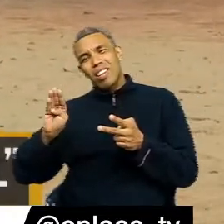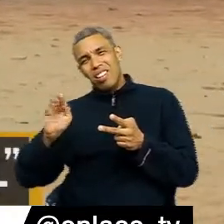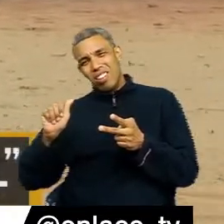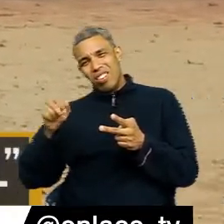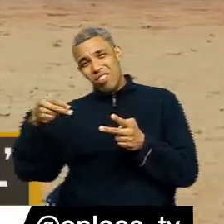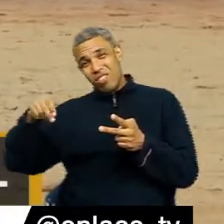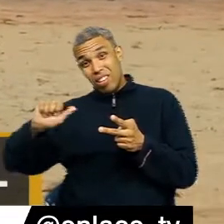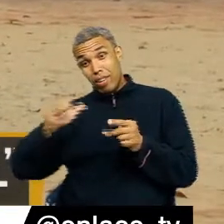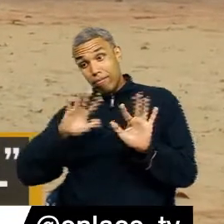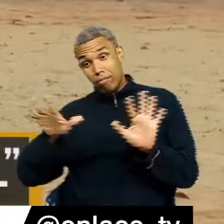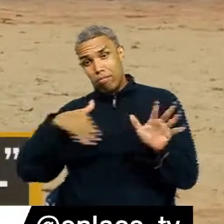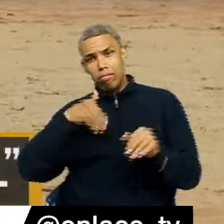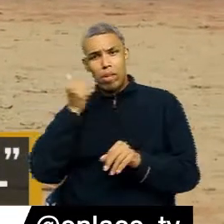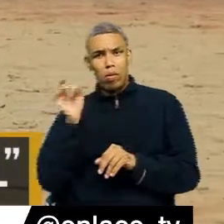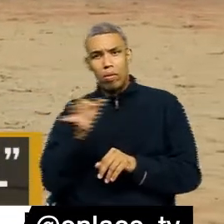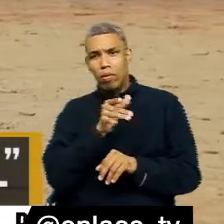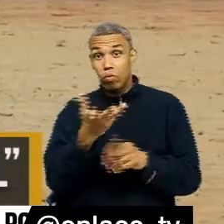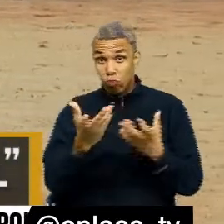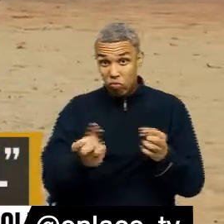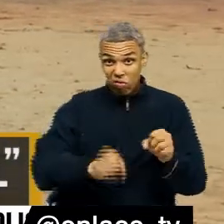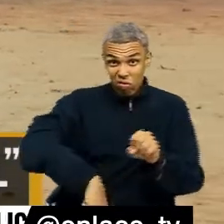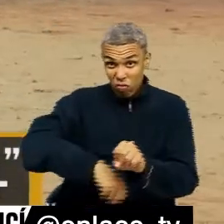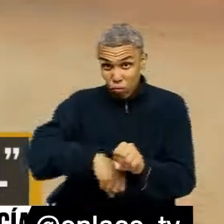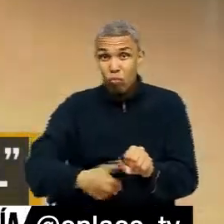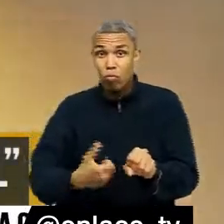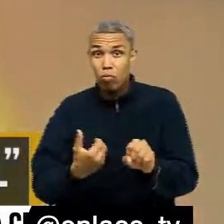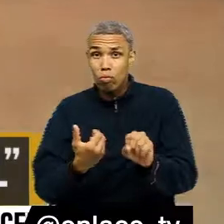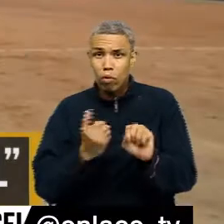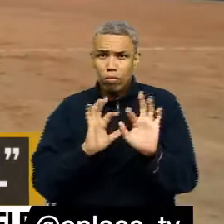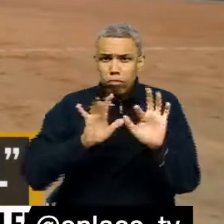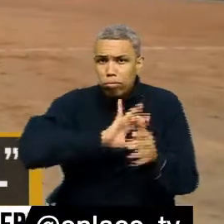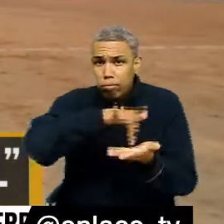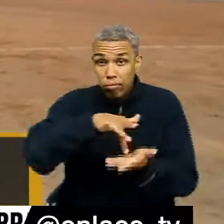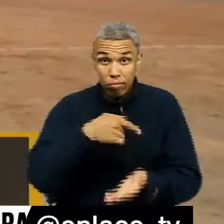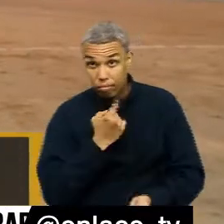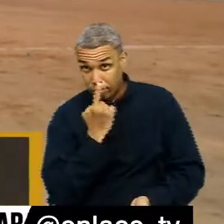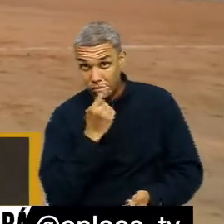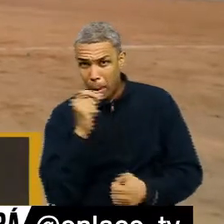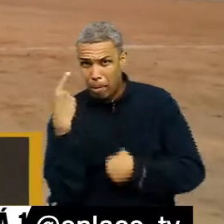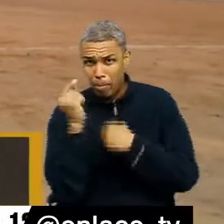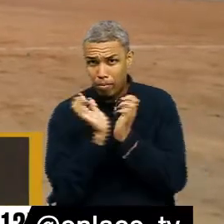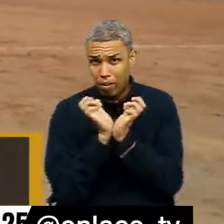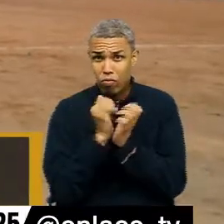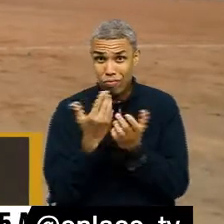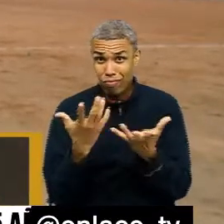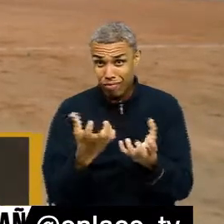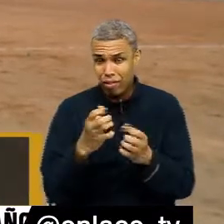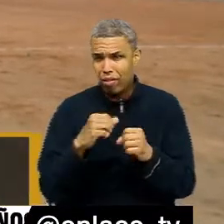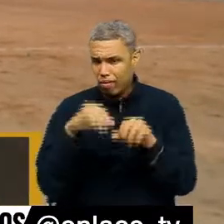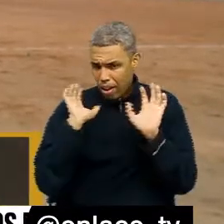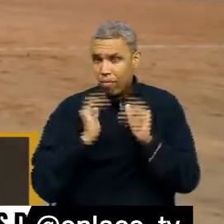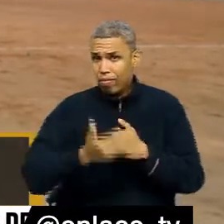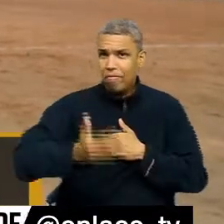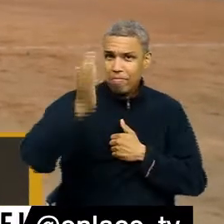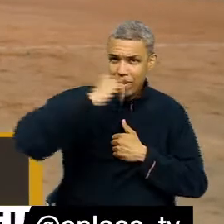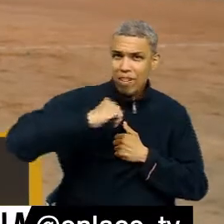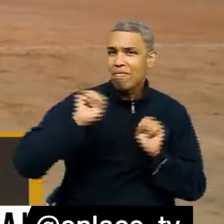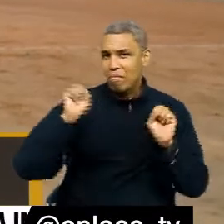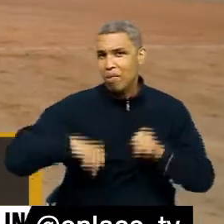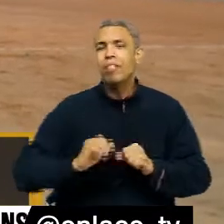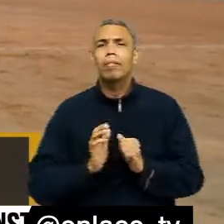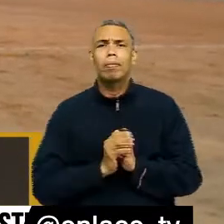y de Barranca Bermeja en general, la gente que le gusta el deporte, venir aquí a la cancha de fútbol del barrio Primero de Mayo en la etapa del hexagonal final, donde hay